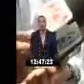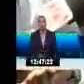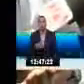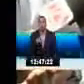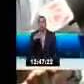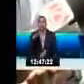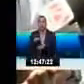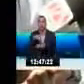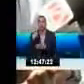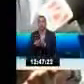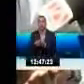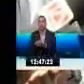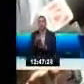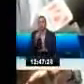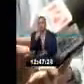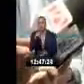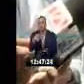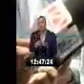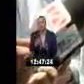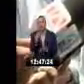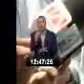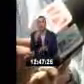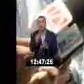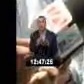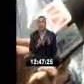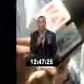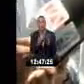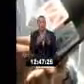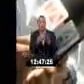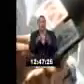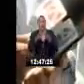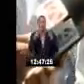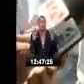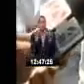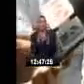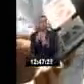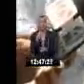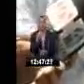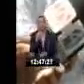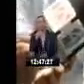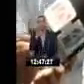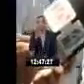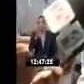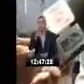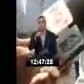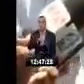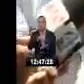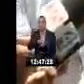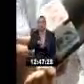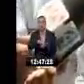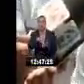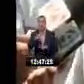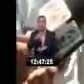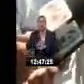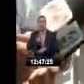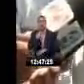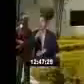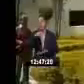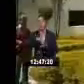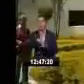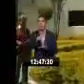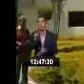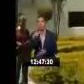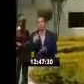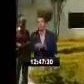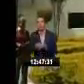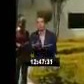de osteosíntesis se presentaron 11 casas la comisión número 5 y el gerente dijo esta casa